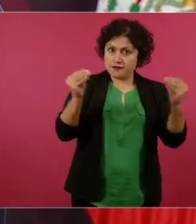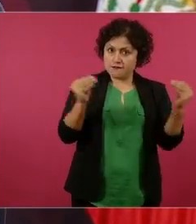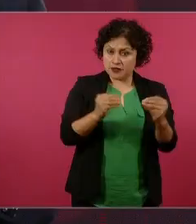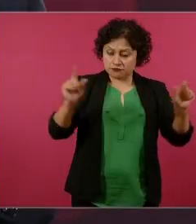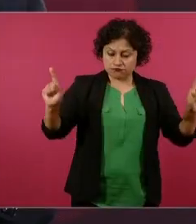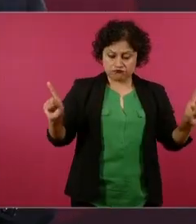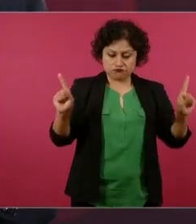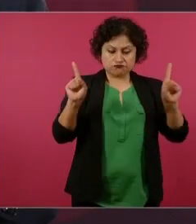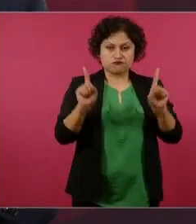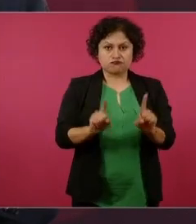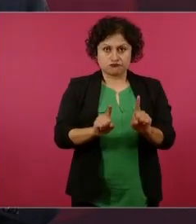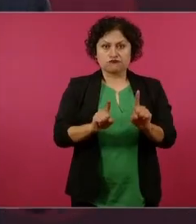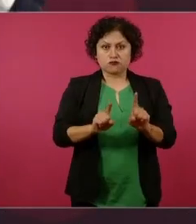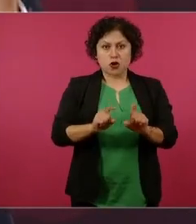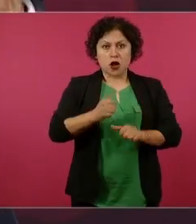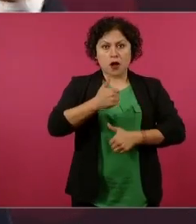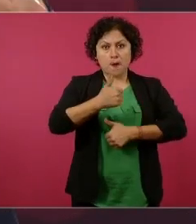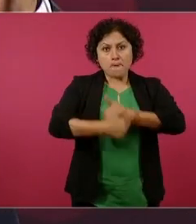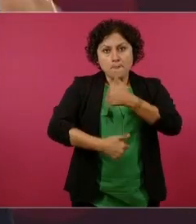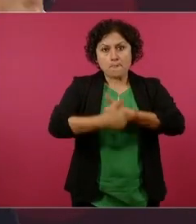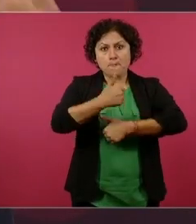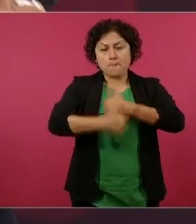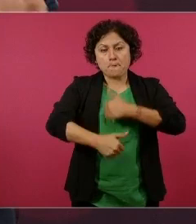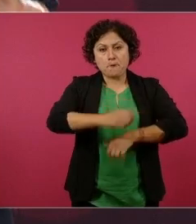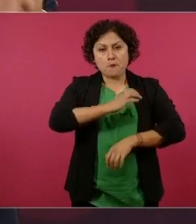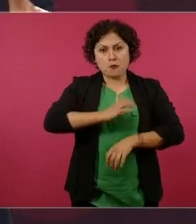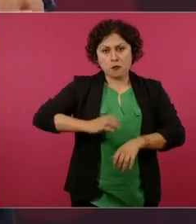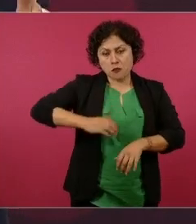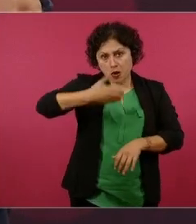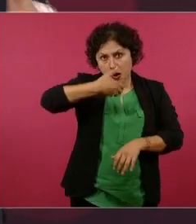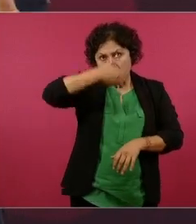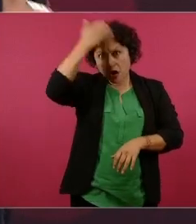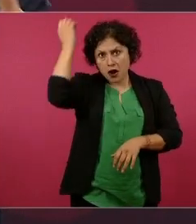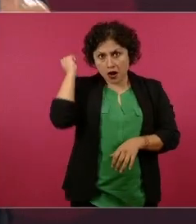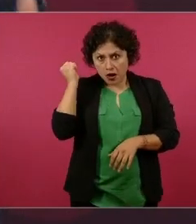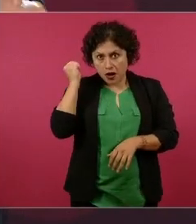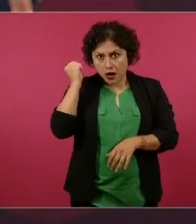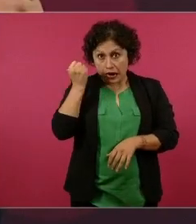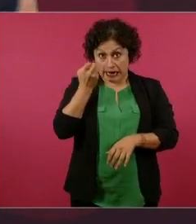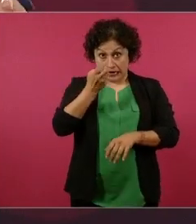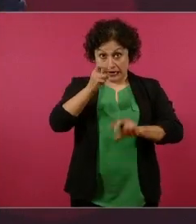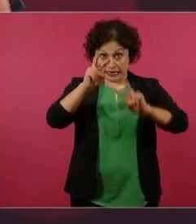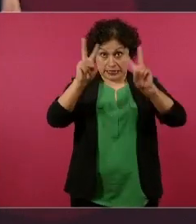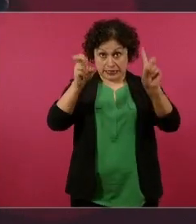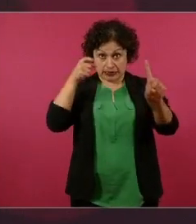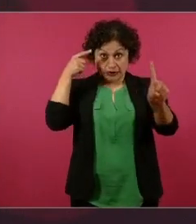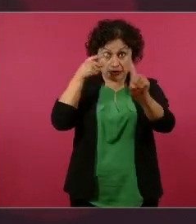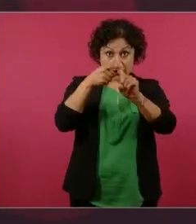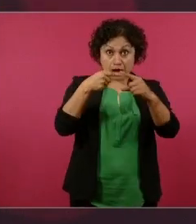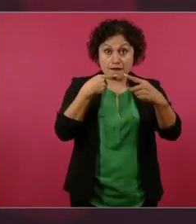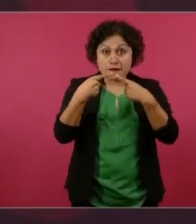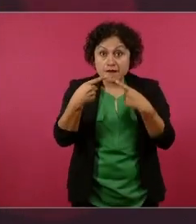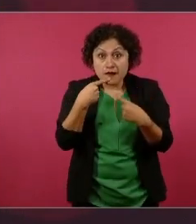candidatos. Van a hacer un planteamiento de atender a fondo el problema